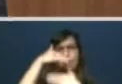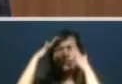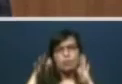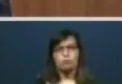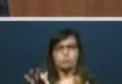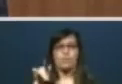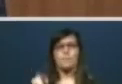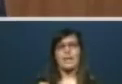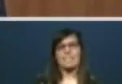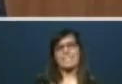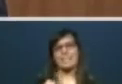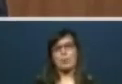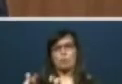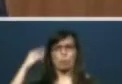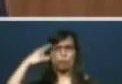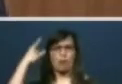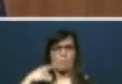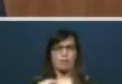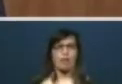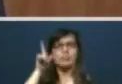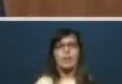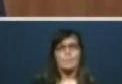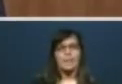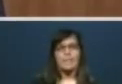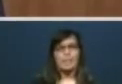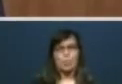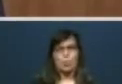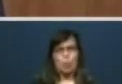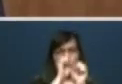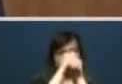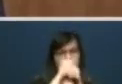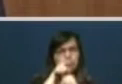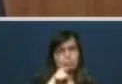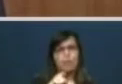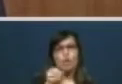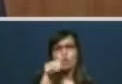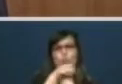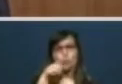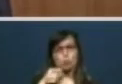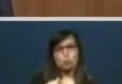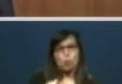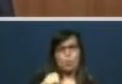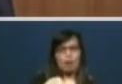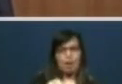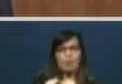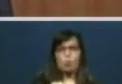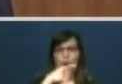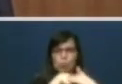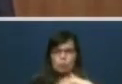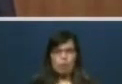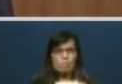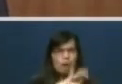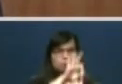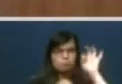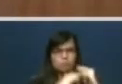hemos procedido a integrar los bancos de tumores de siete hospitales en un bioma en un biobanco en red como forma de avanzar en la constitución